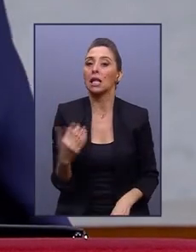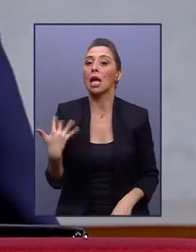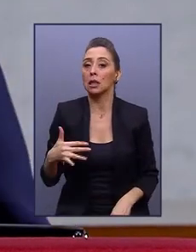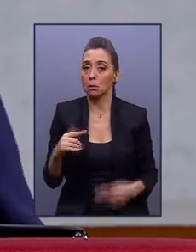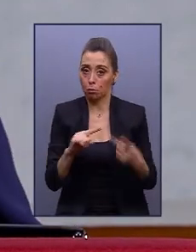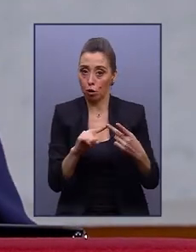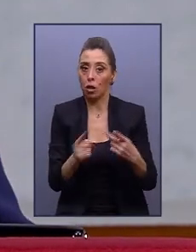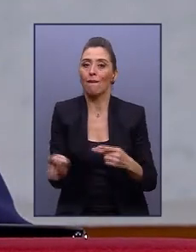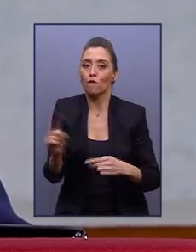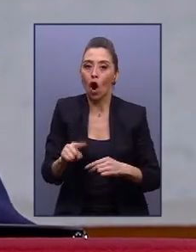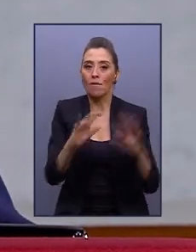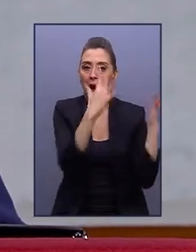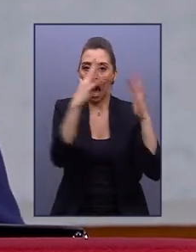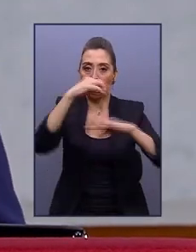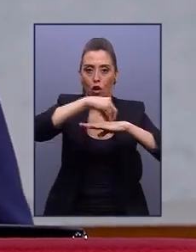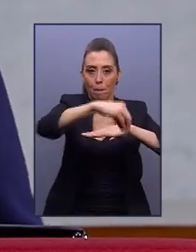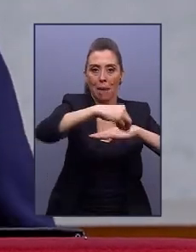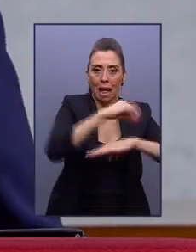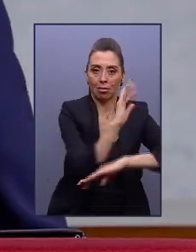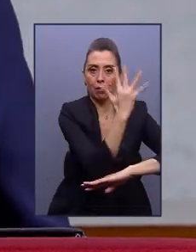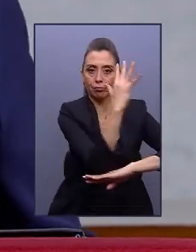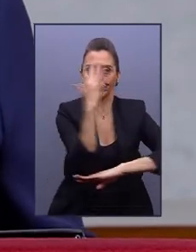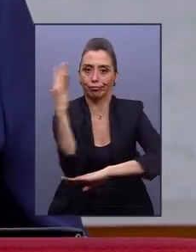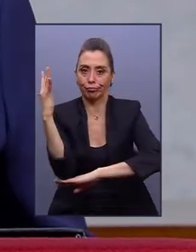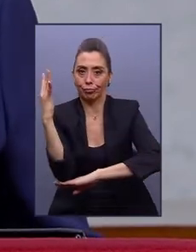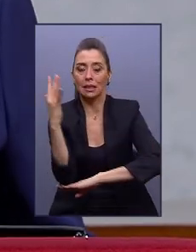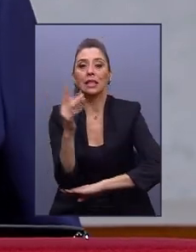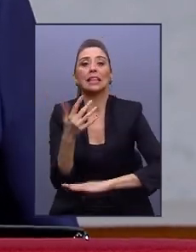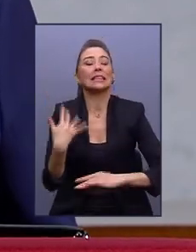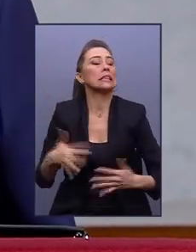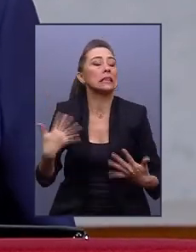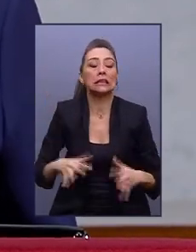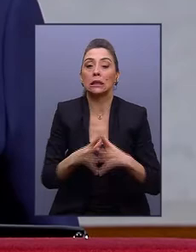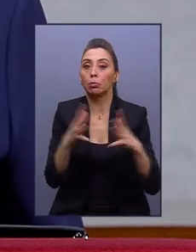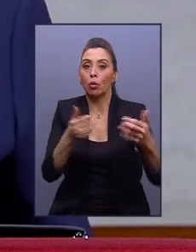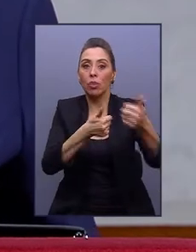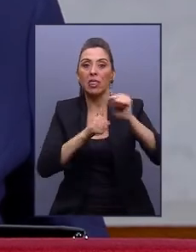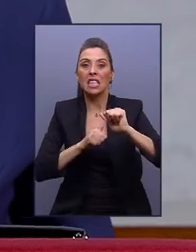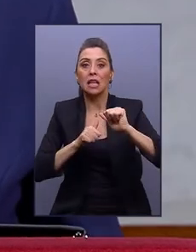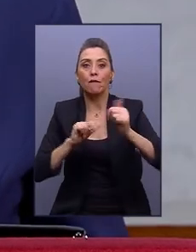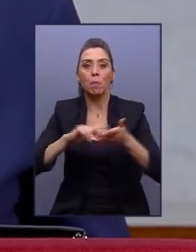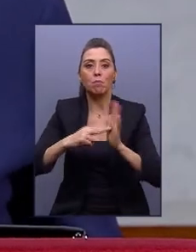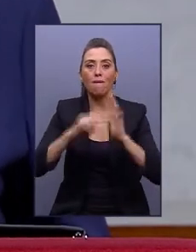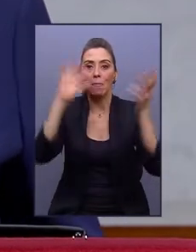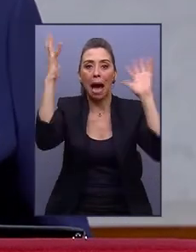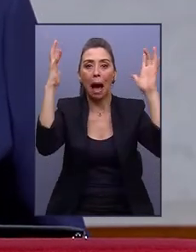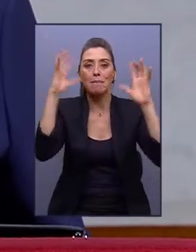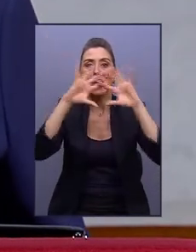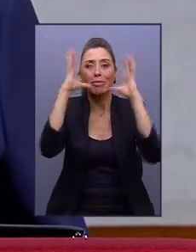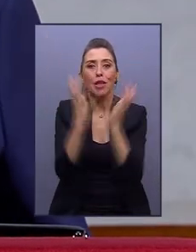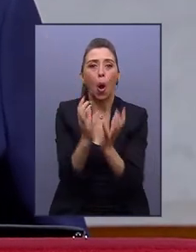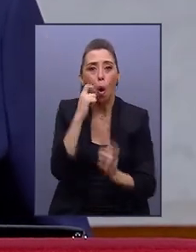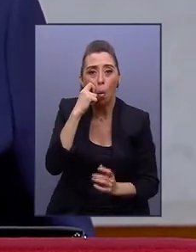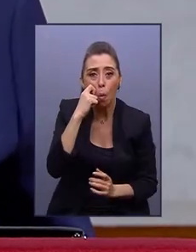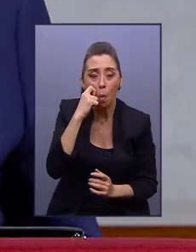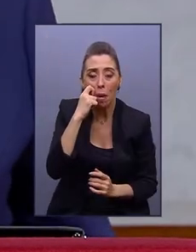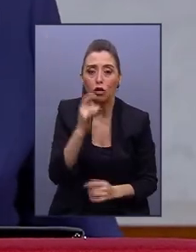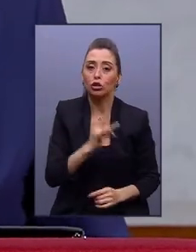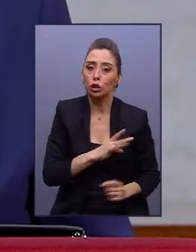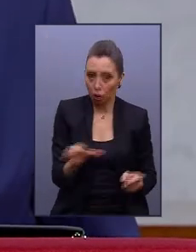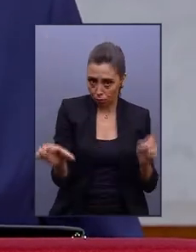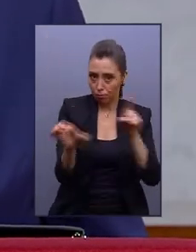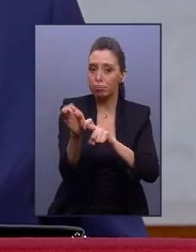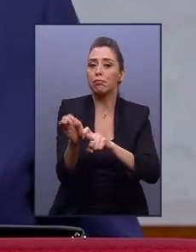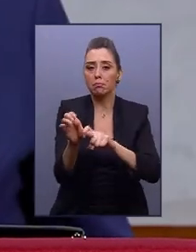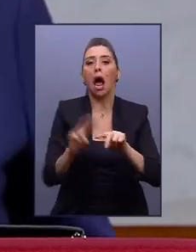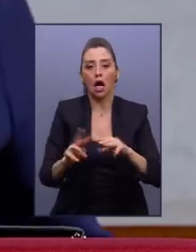importante reforestación. Enfrentados al mayor desafío ambiental que tiene hoy la humanidad, nuestro país decidió ser parte de la